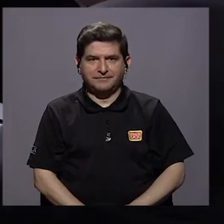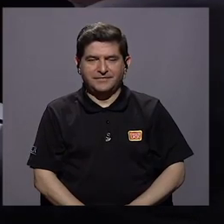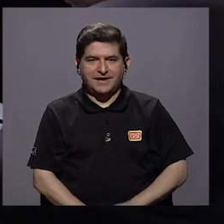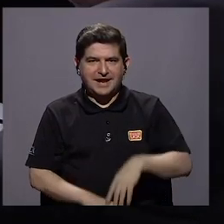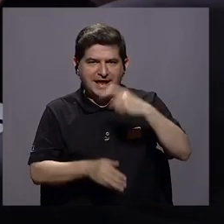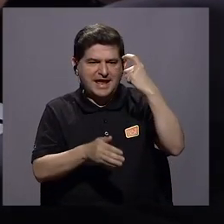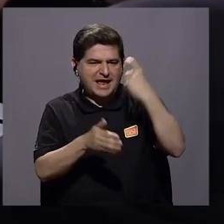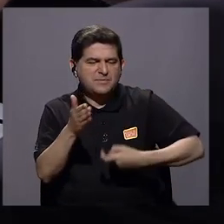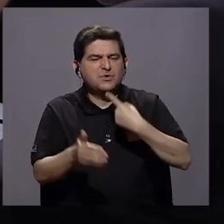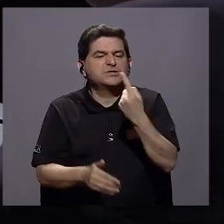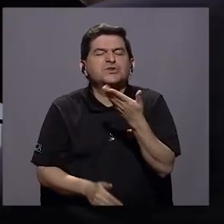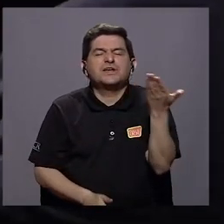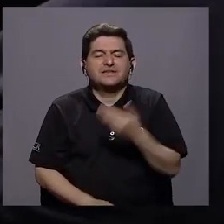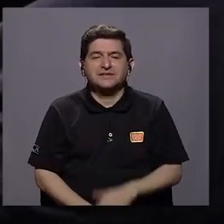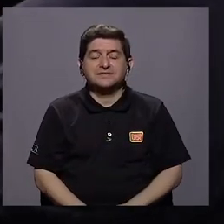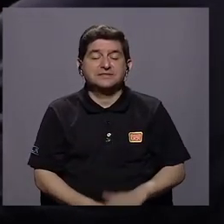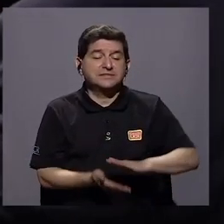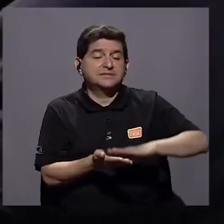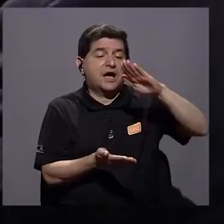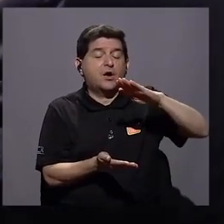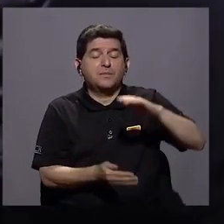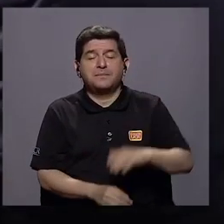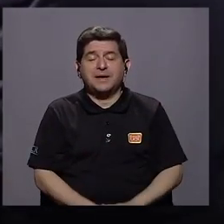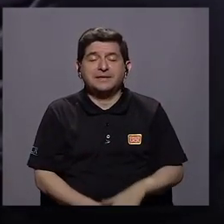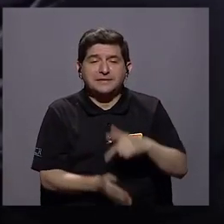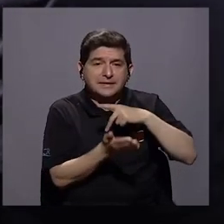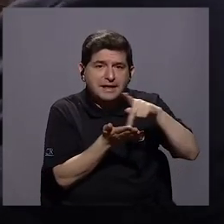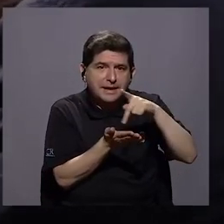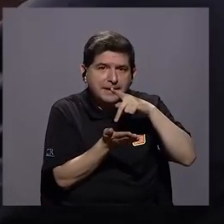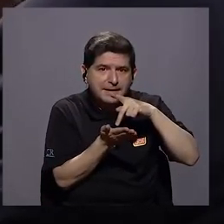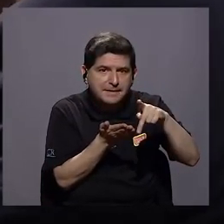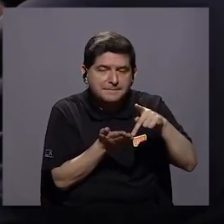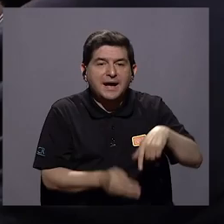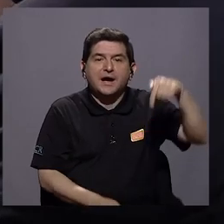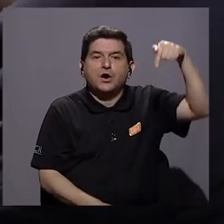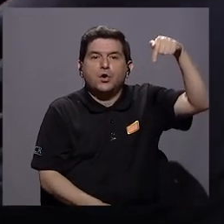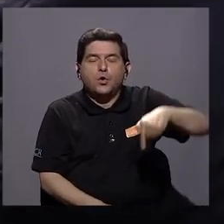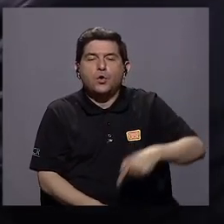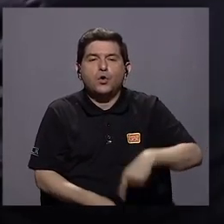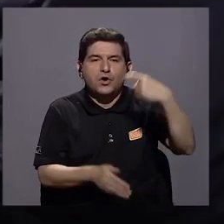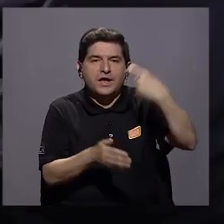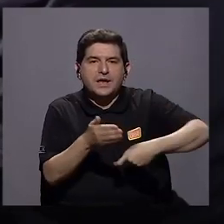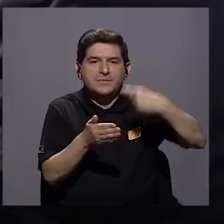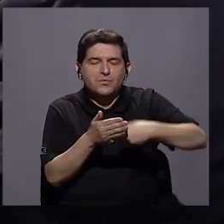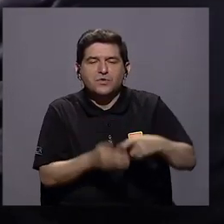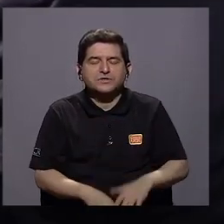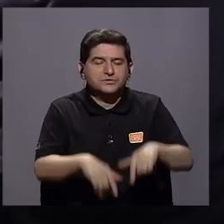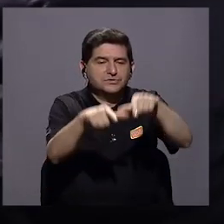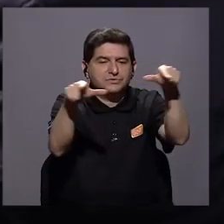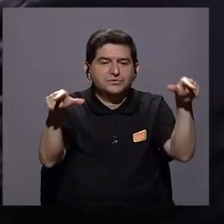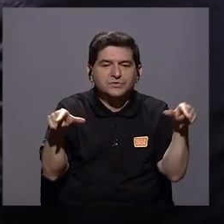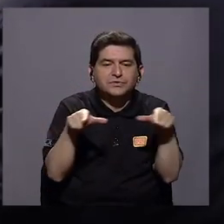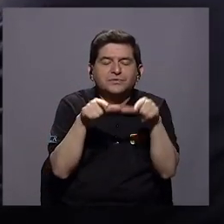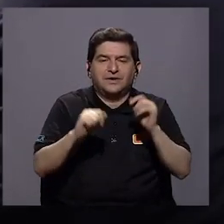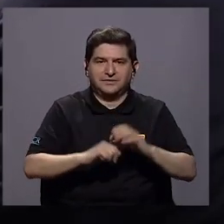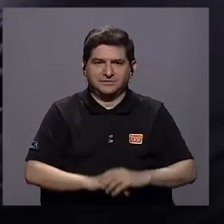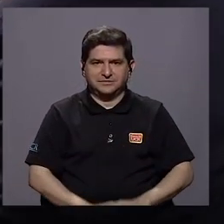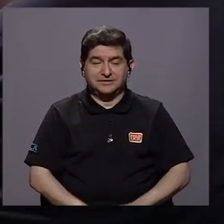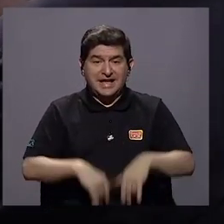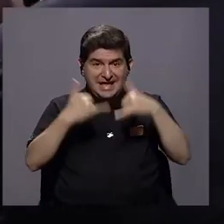Ese impuesto, ¿qué es lo que dice? Nada más aumenta la tarifa de lo que es hoy el impuesto a los bienes